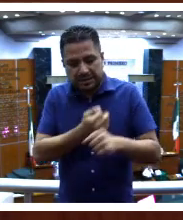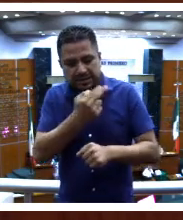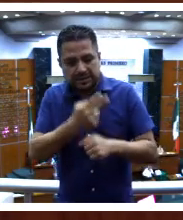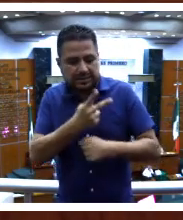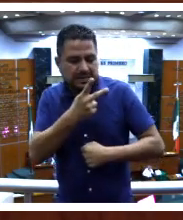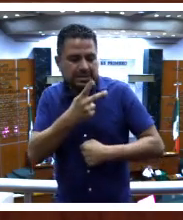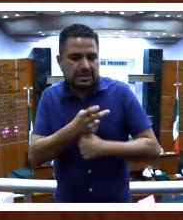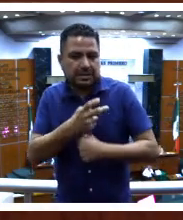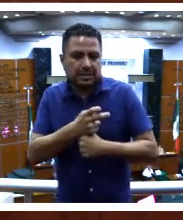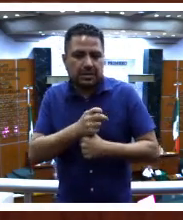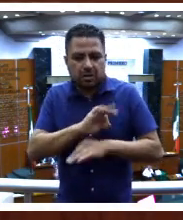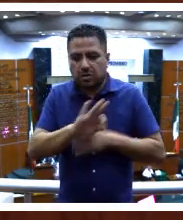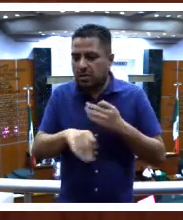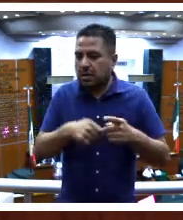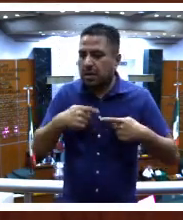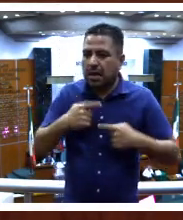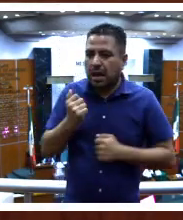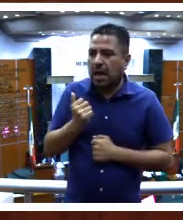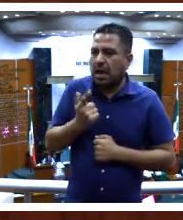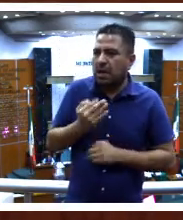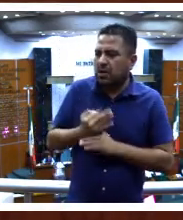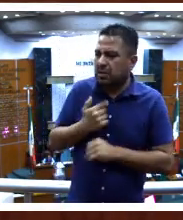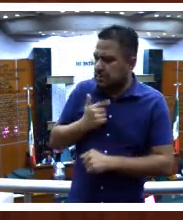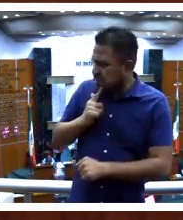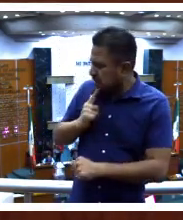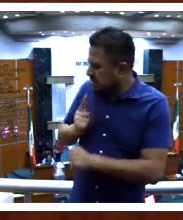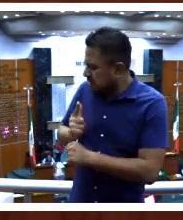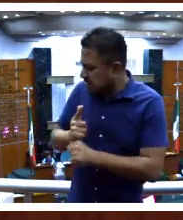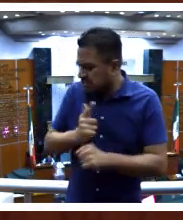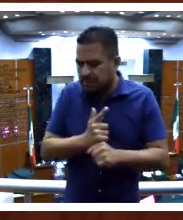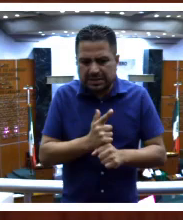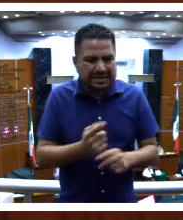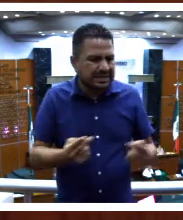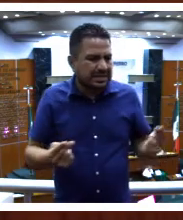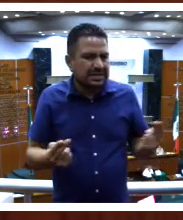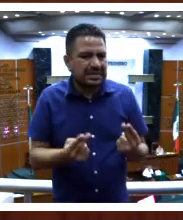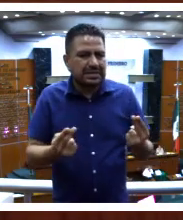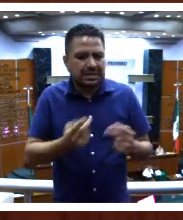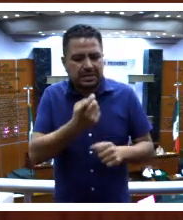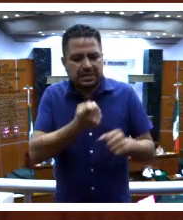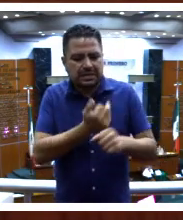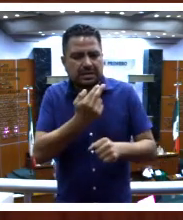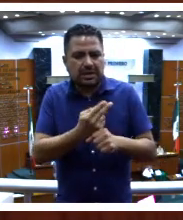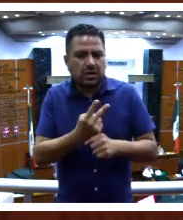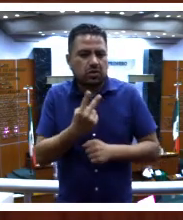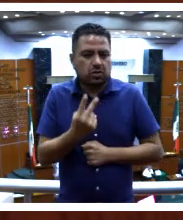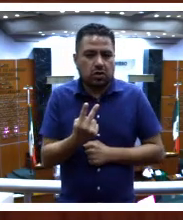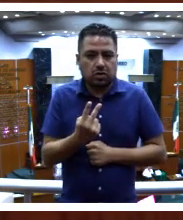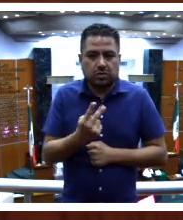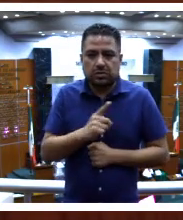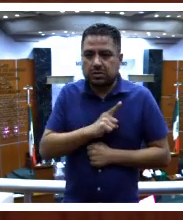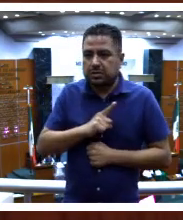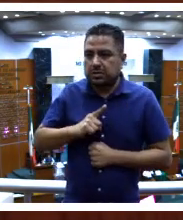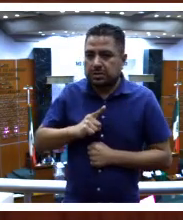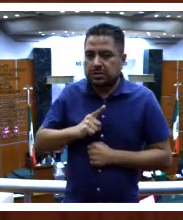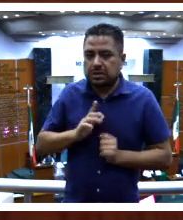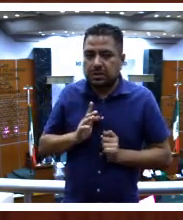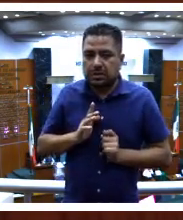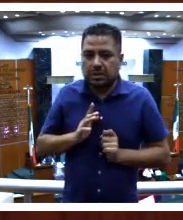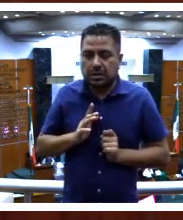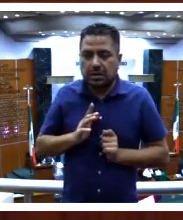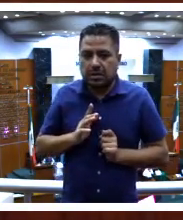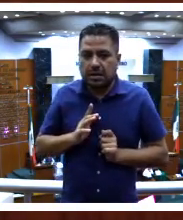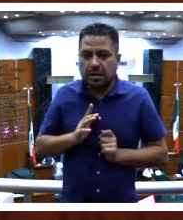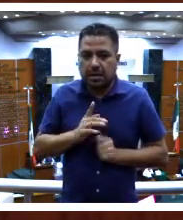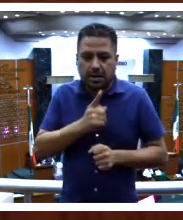subsecretarios. Y algo de lo que me estoy dando cuenta es que necesitamos una subsecretaria, dos subsecretarias, ¿no? Ahí